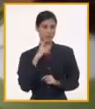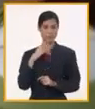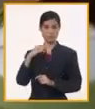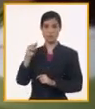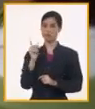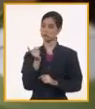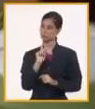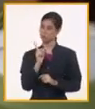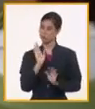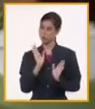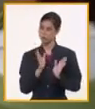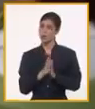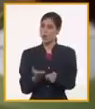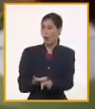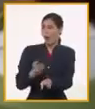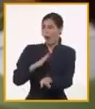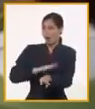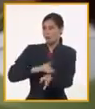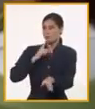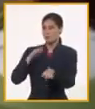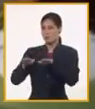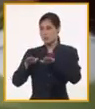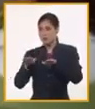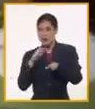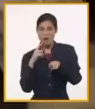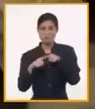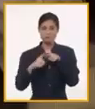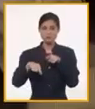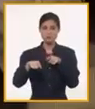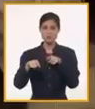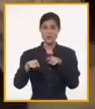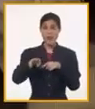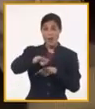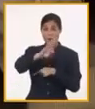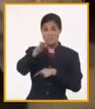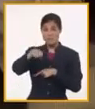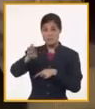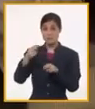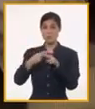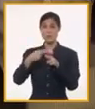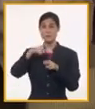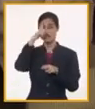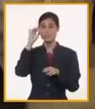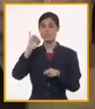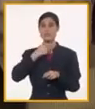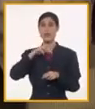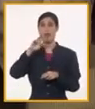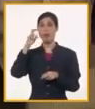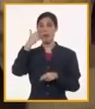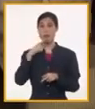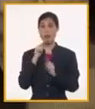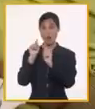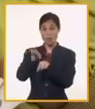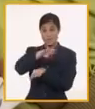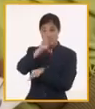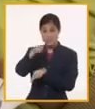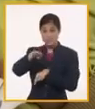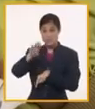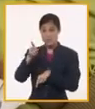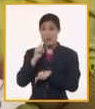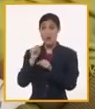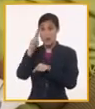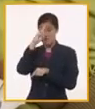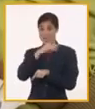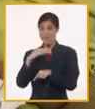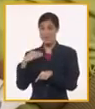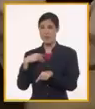¿Comprende? Porque ya había otros médicos en la sierra. Nada más que estaban Martínez Páez y Sergio del Valle. Eran los que estaban. ¿Y el